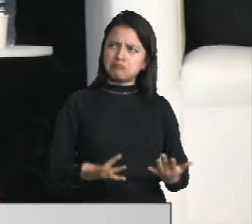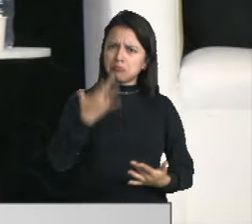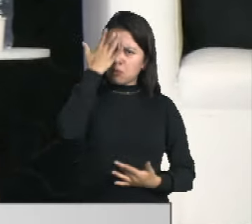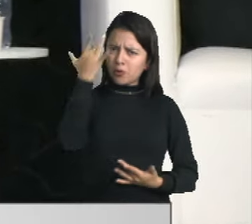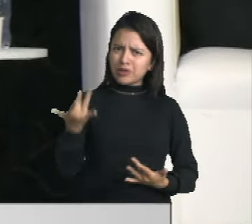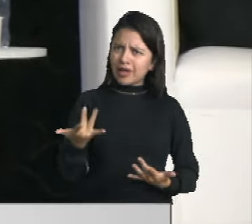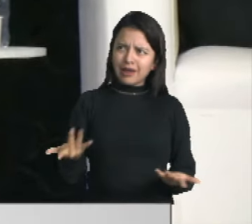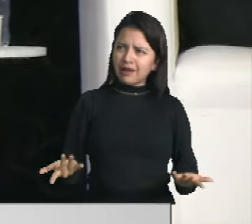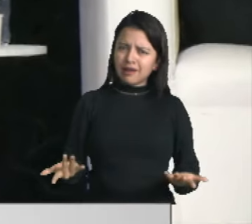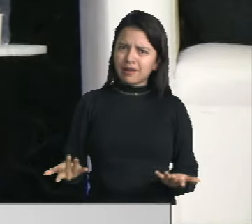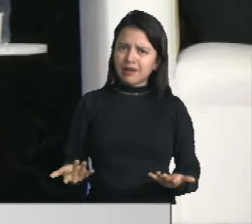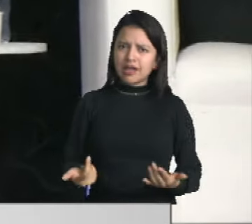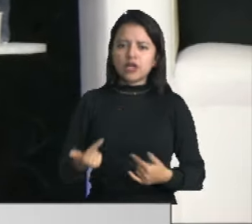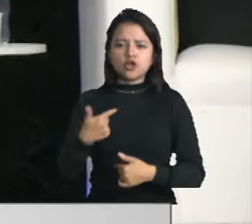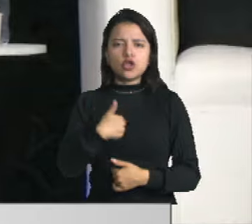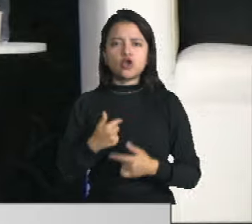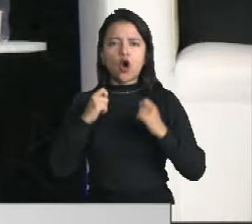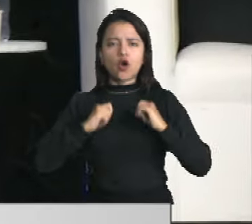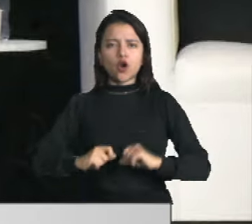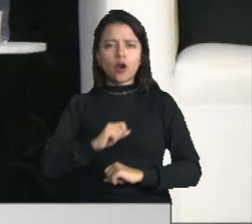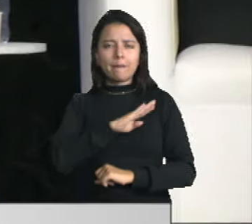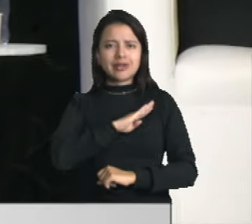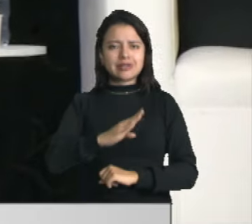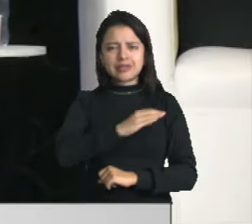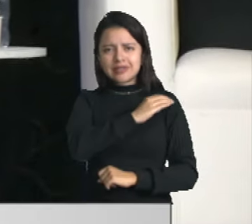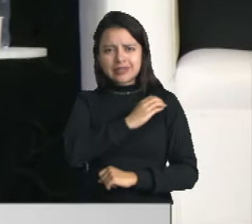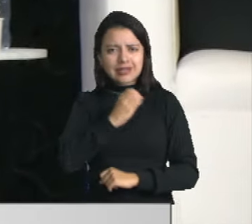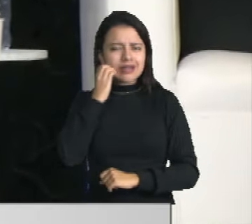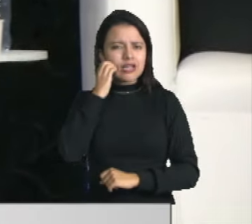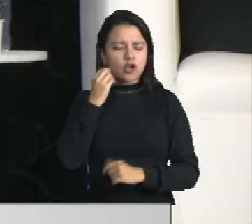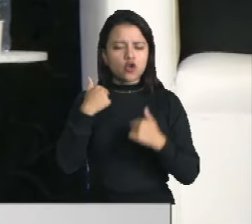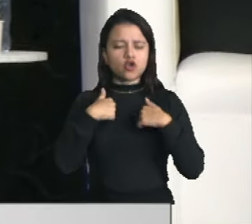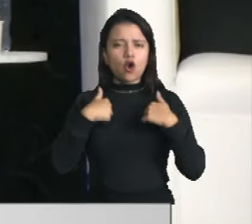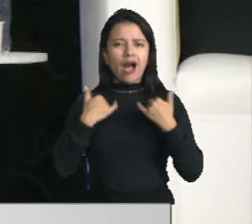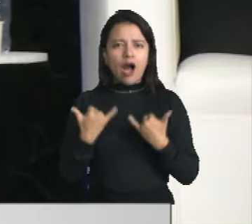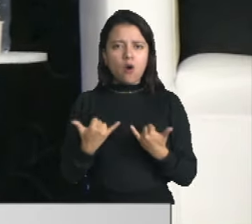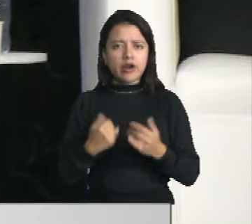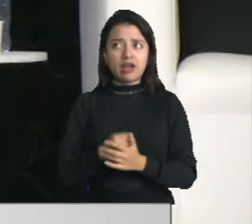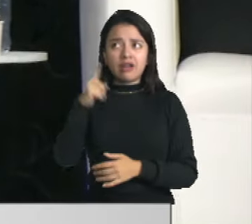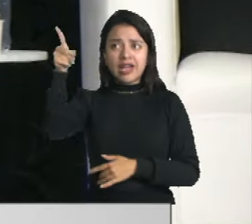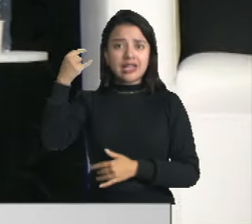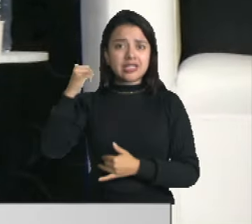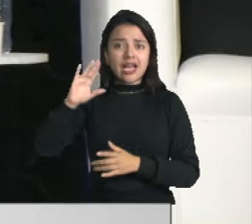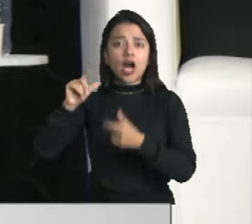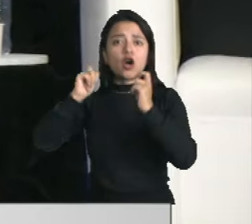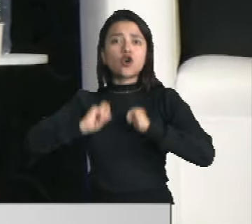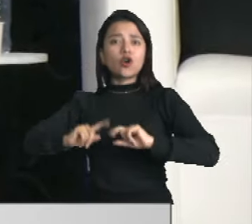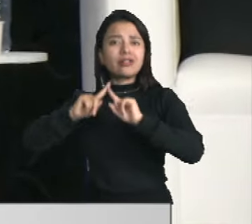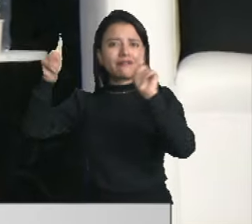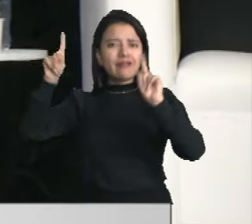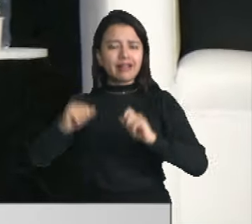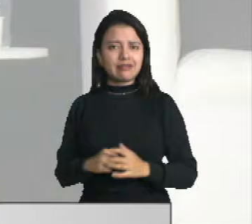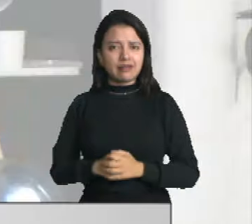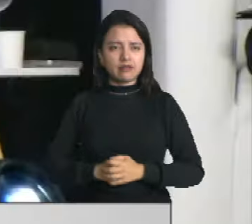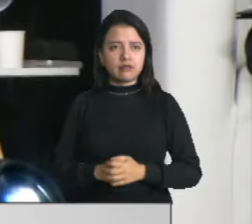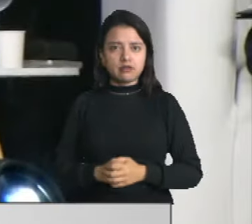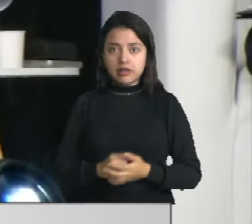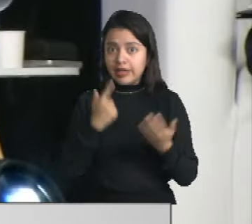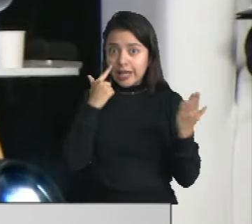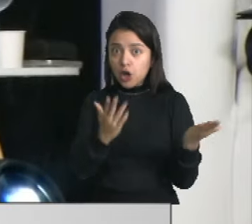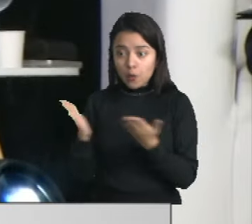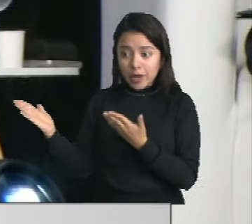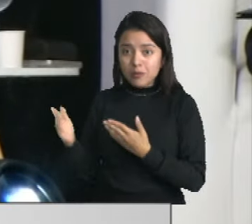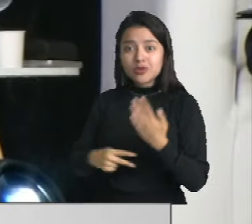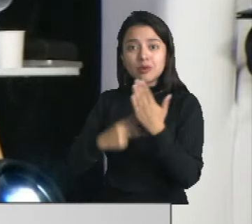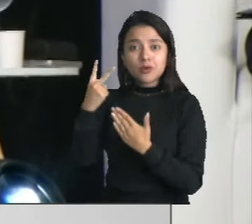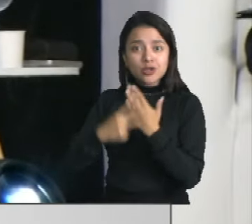sus decisiones, la ciudad ha tomado sus decisiones en el marco de la elección y ese es un reto grande, eso se reflejó en el metro. Diseñamos un